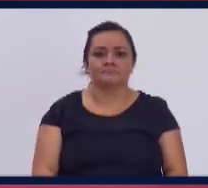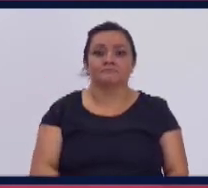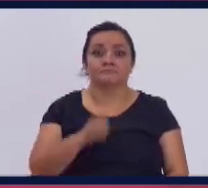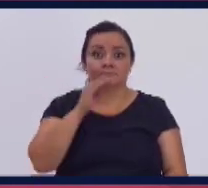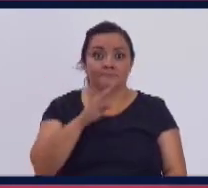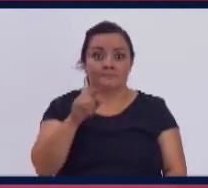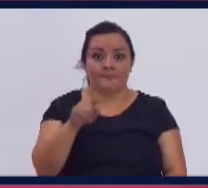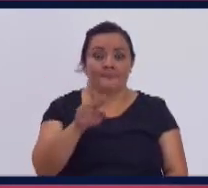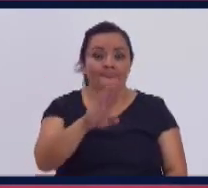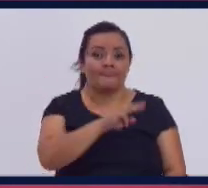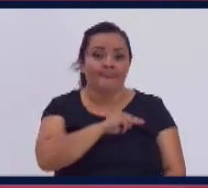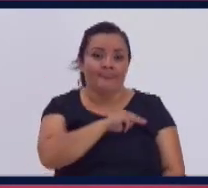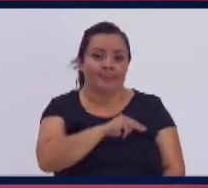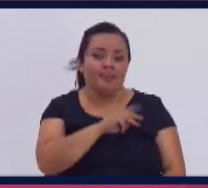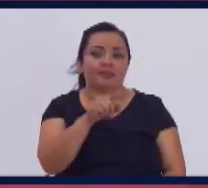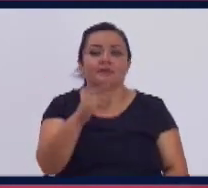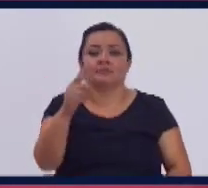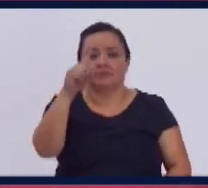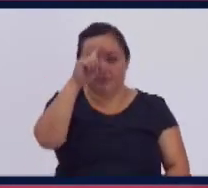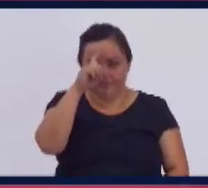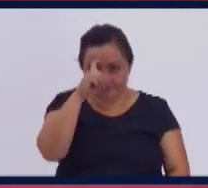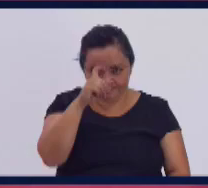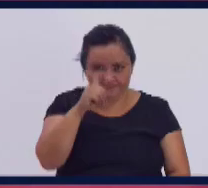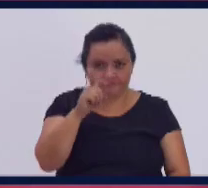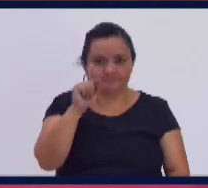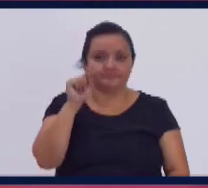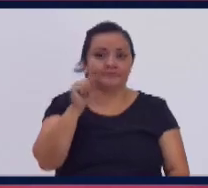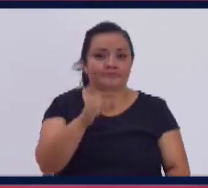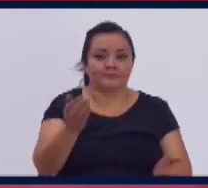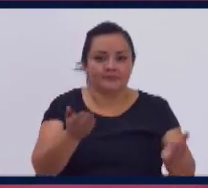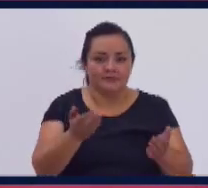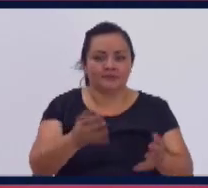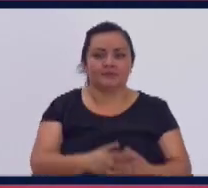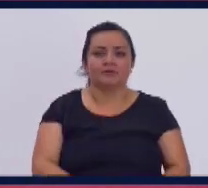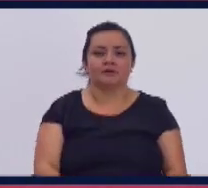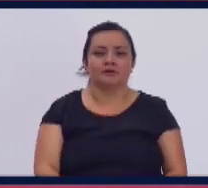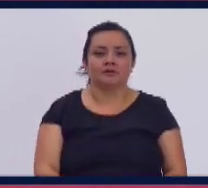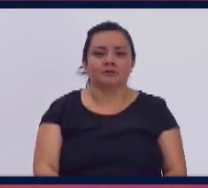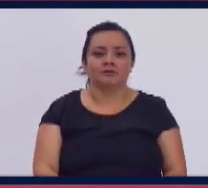le digo, este va a ser tu ministerio, esto es lo que vas a trabajar, esto es lo que vas a hacer.